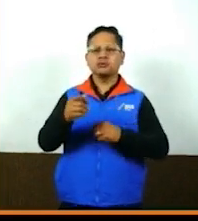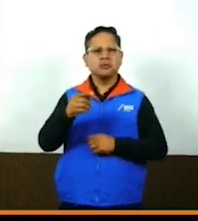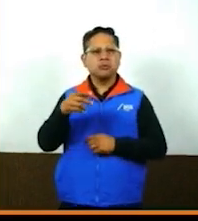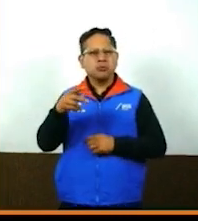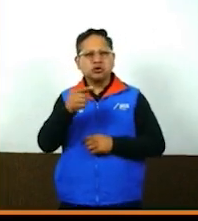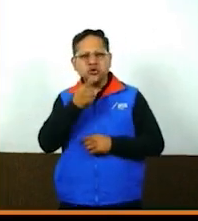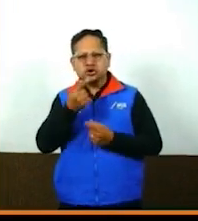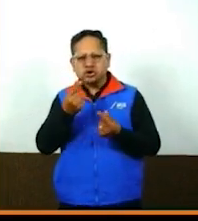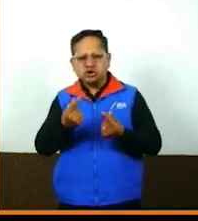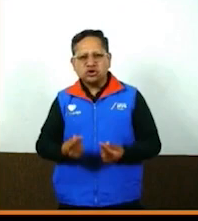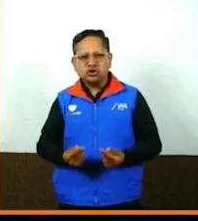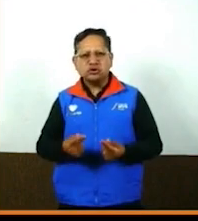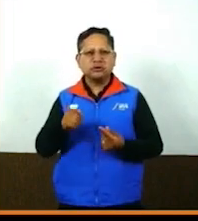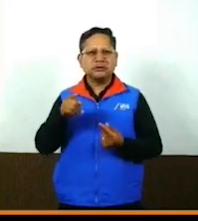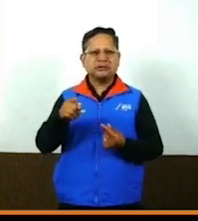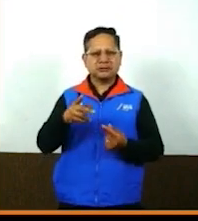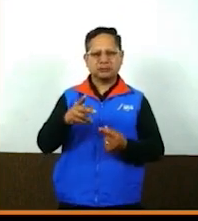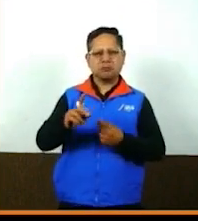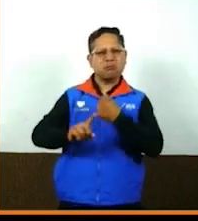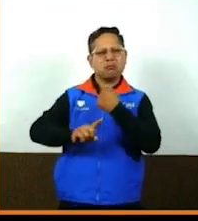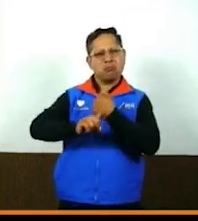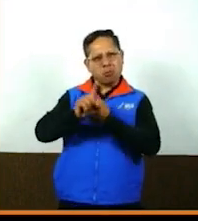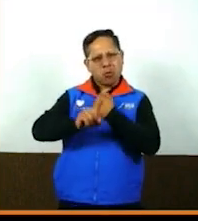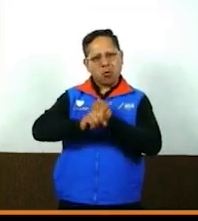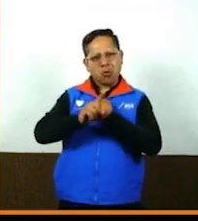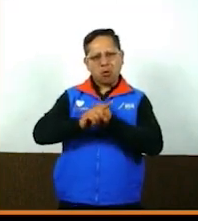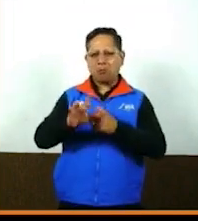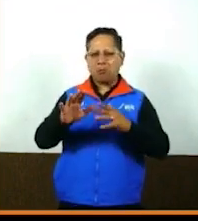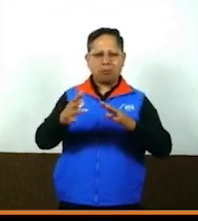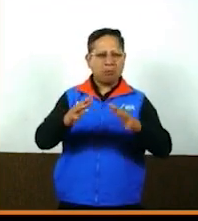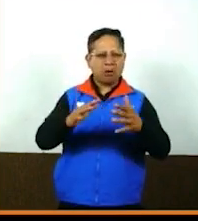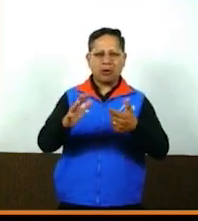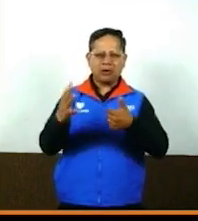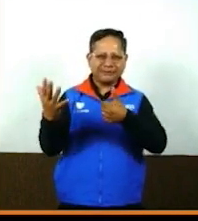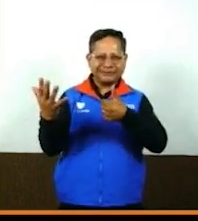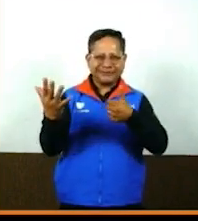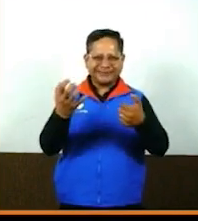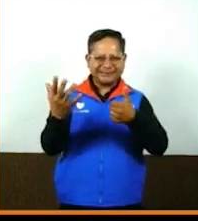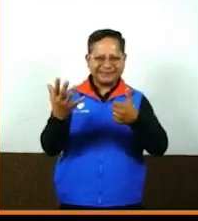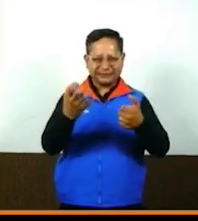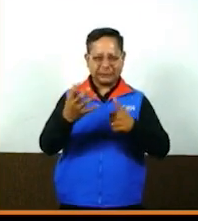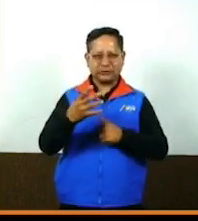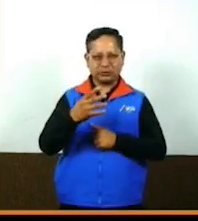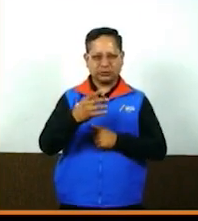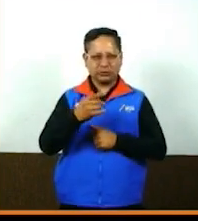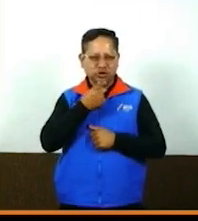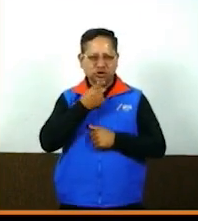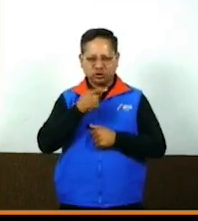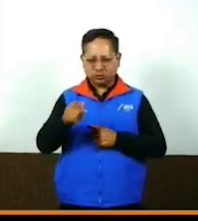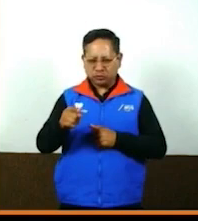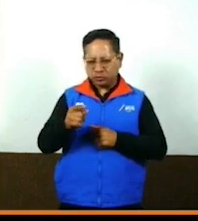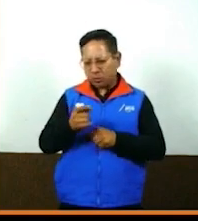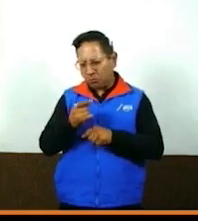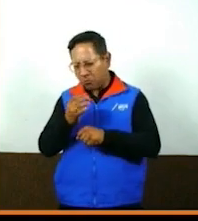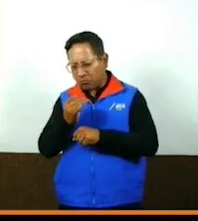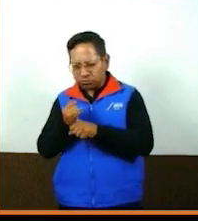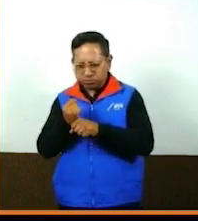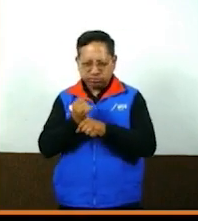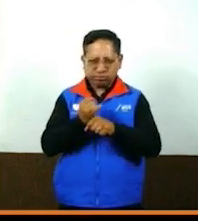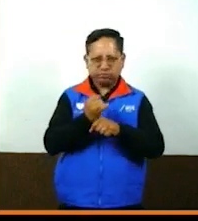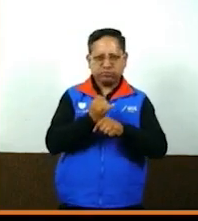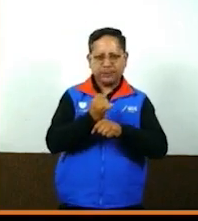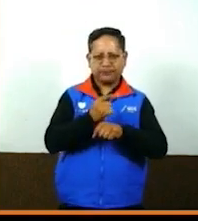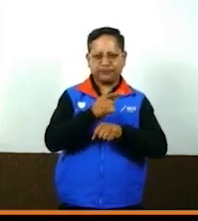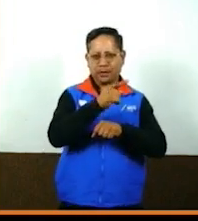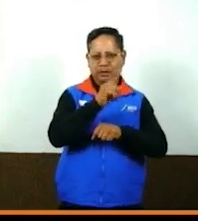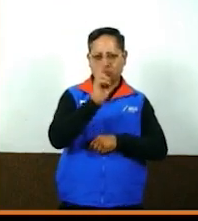odontológicos. El año pasado hicimos una acción con 600 niños, hicimos una colaboración con la UNAM, específicamente con la Facultad de